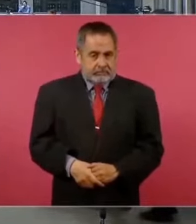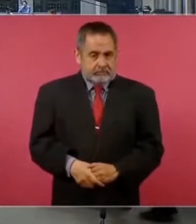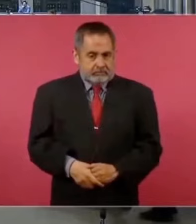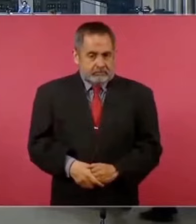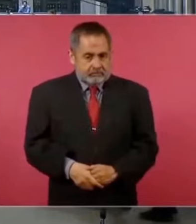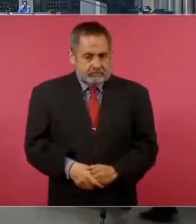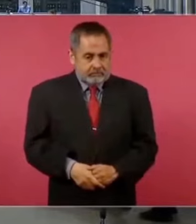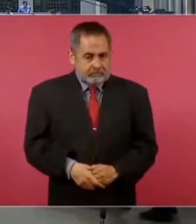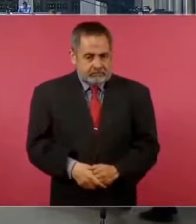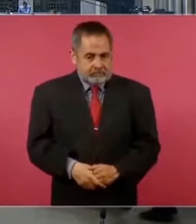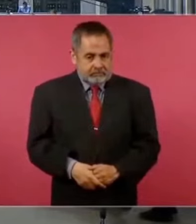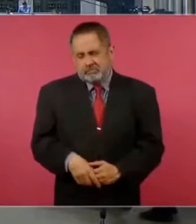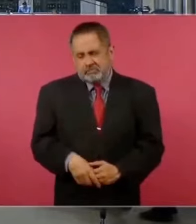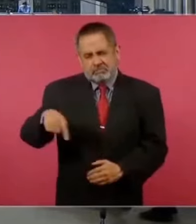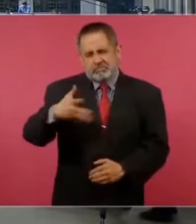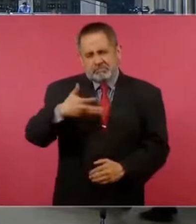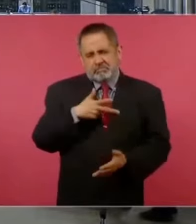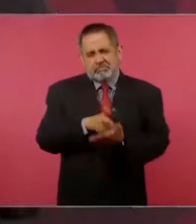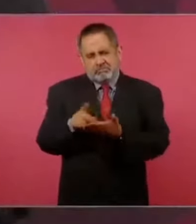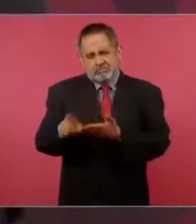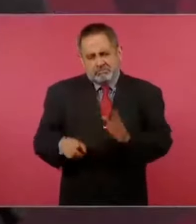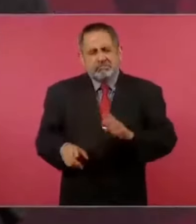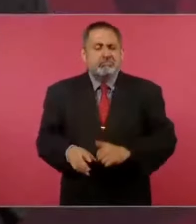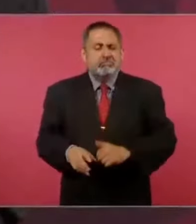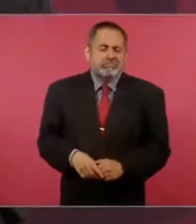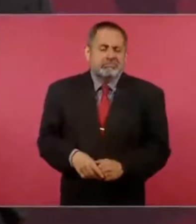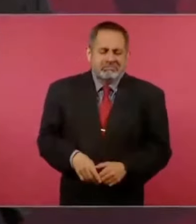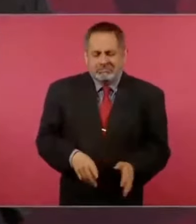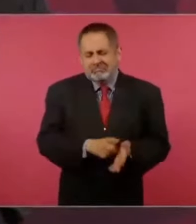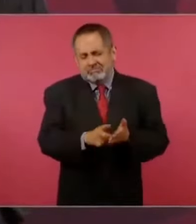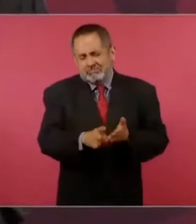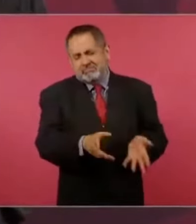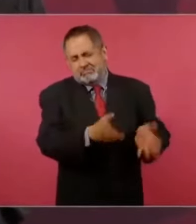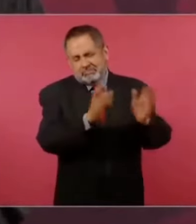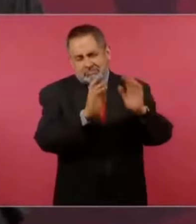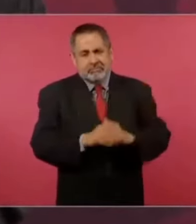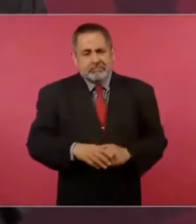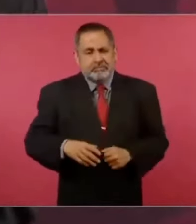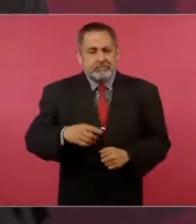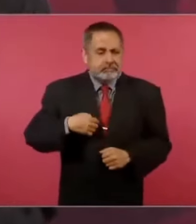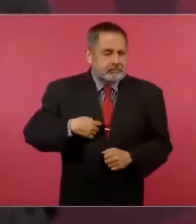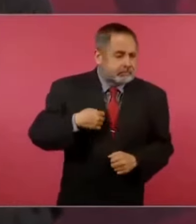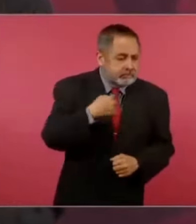Pues tienen todo su derecho. Yo les recomendaría,